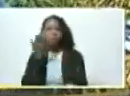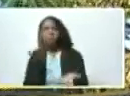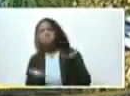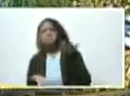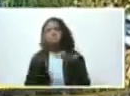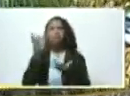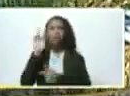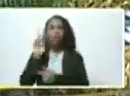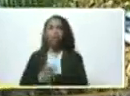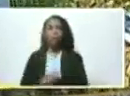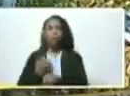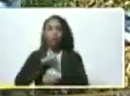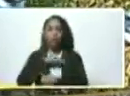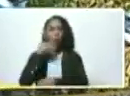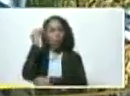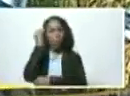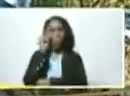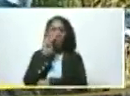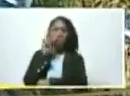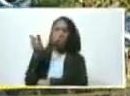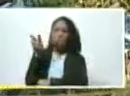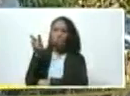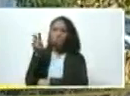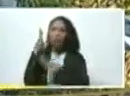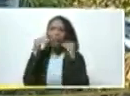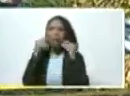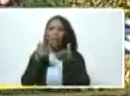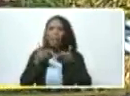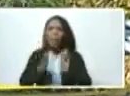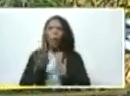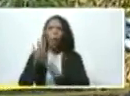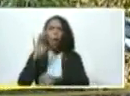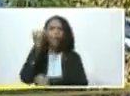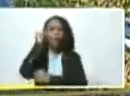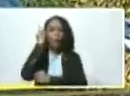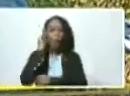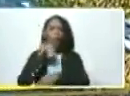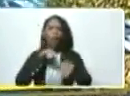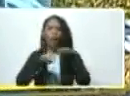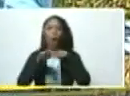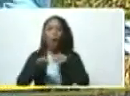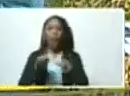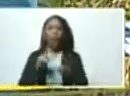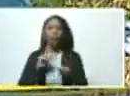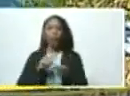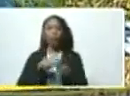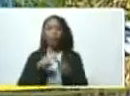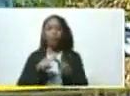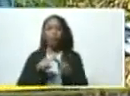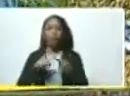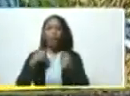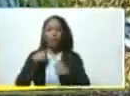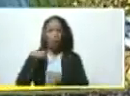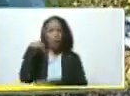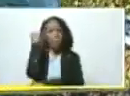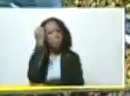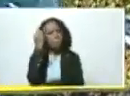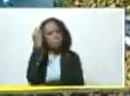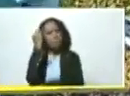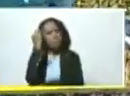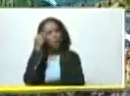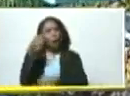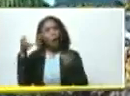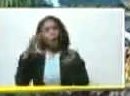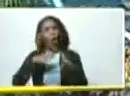estuvimos viendo la experiencia que nacía en Yaracuy, en Cojedes, y yo estuve pensando que comités